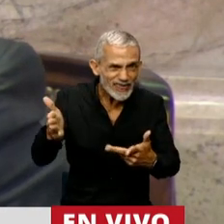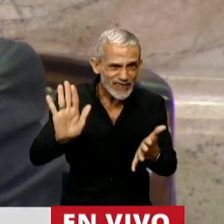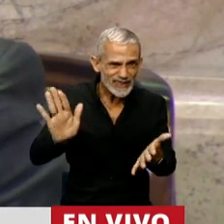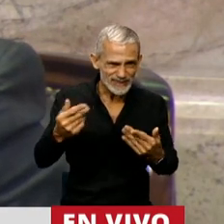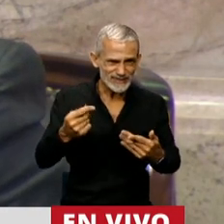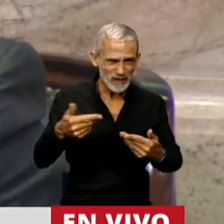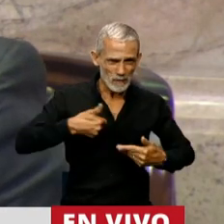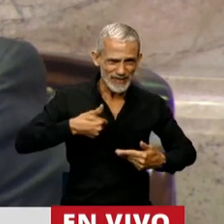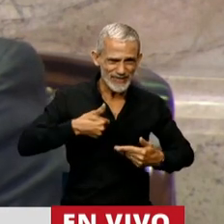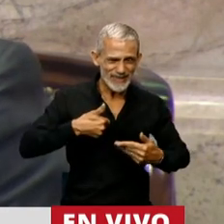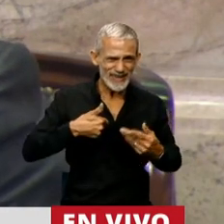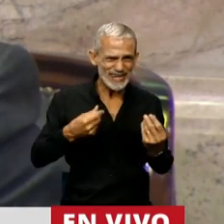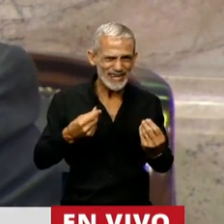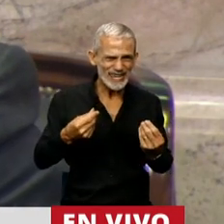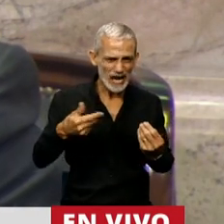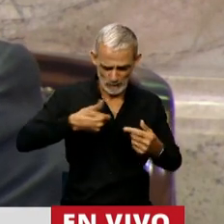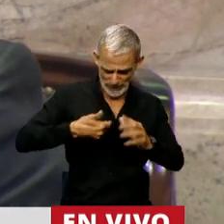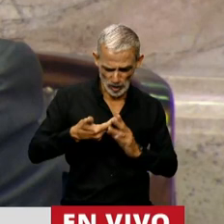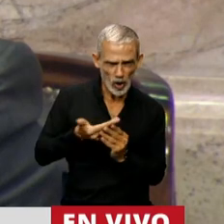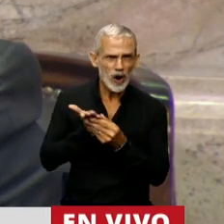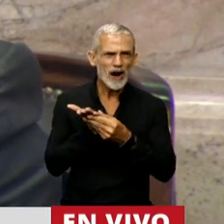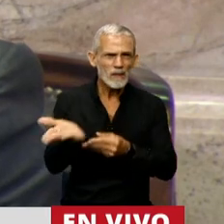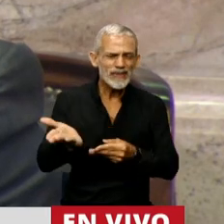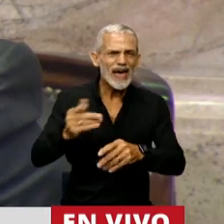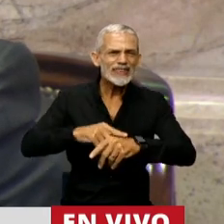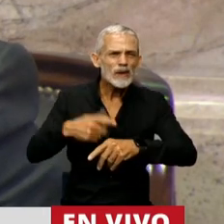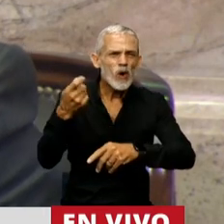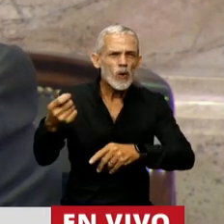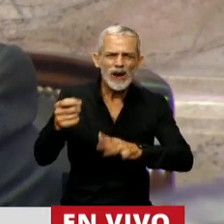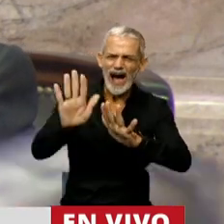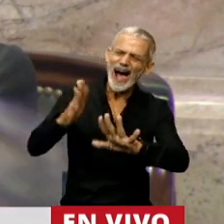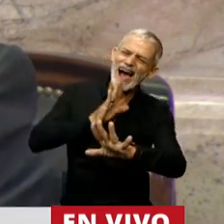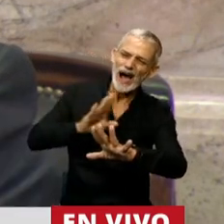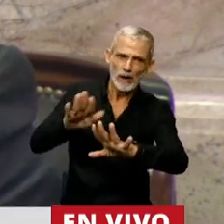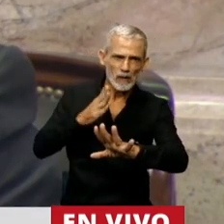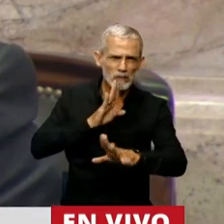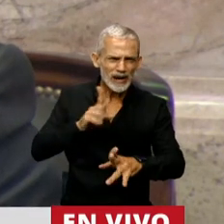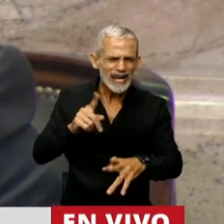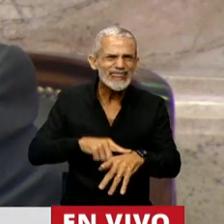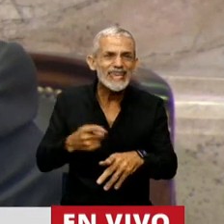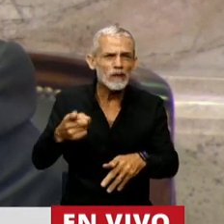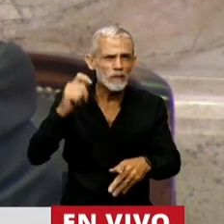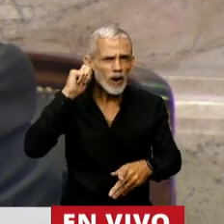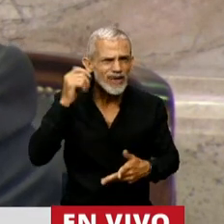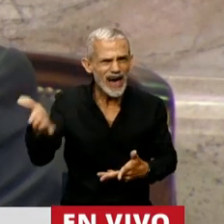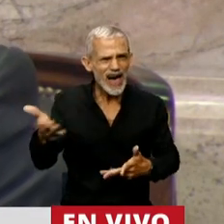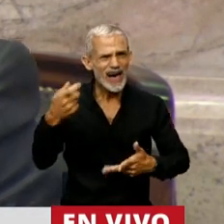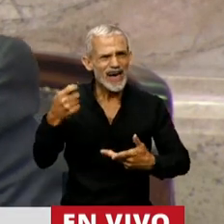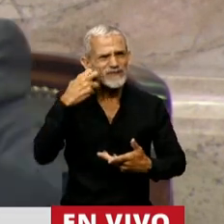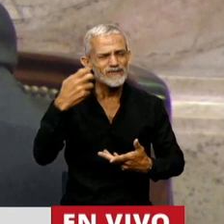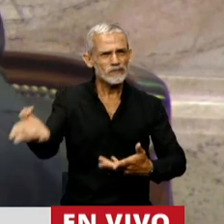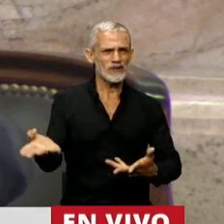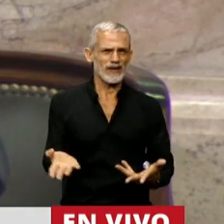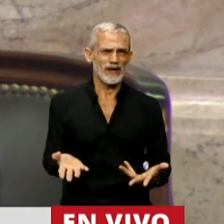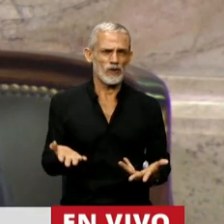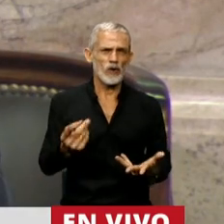tiene que pedir tiempo. Le pidió tiempo a los jubilados. Le piden tiempo a los jubilados, le